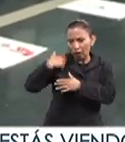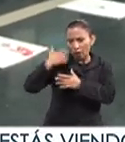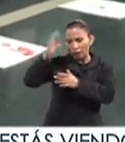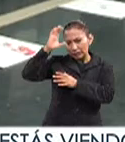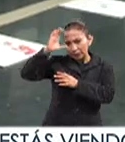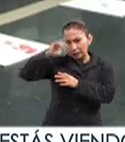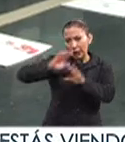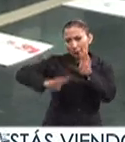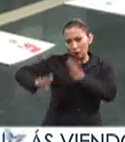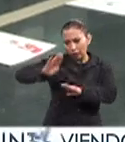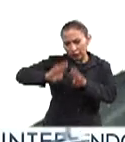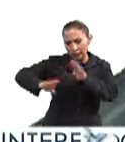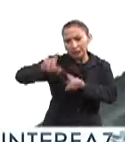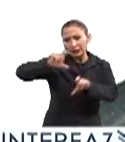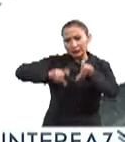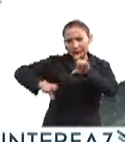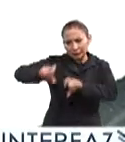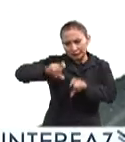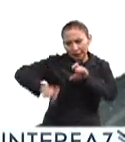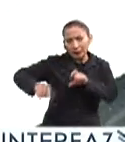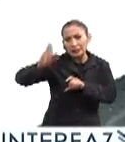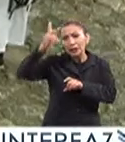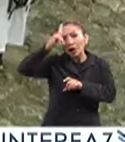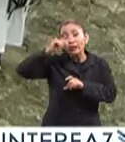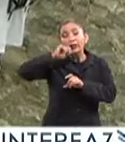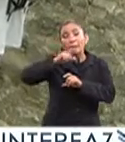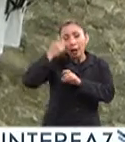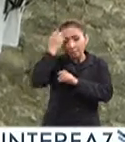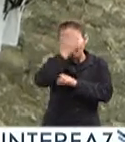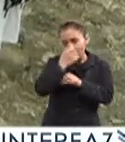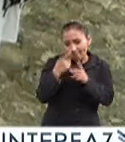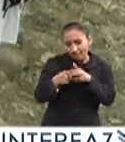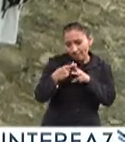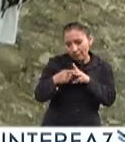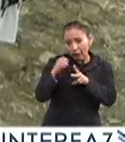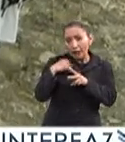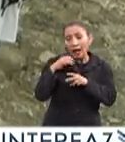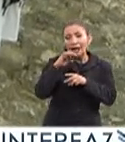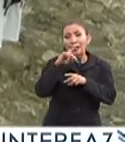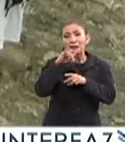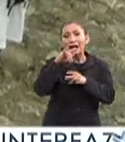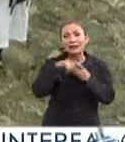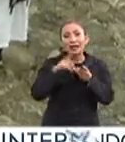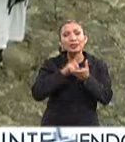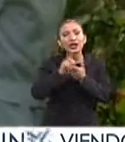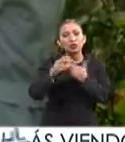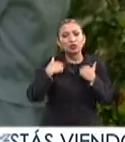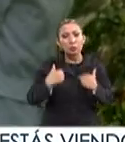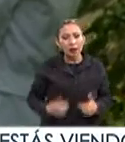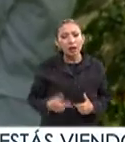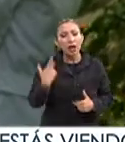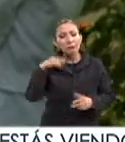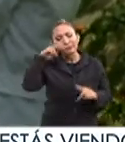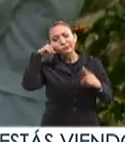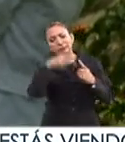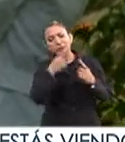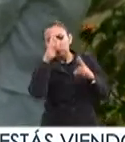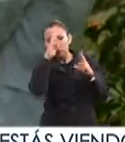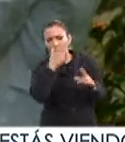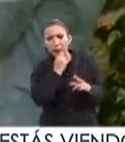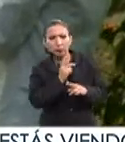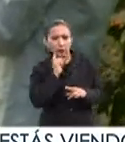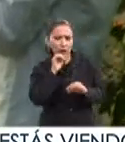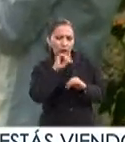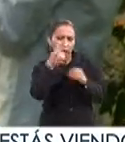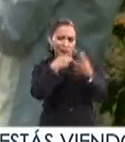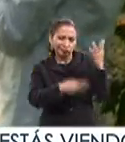como química, biología y psicología, así como de estadística forense, criminalística, derechos humanos y perspectiva de género,